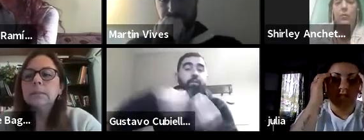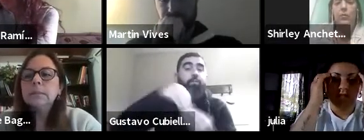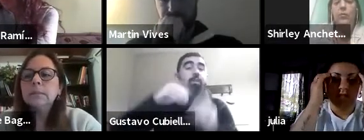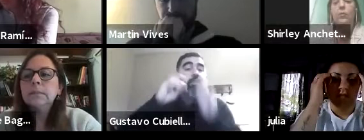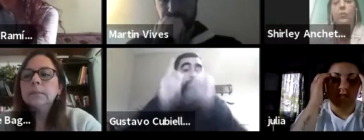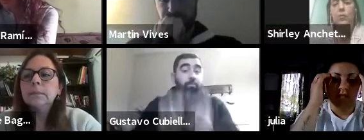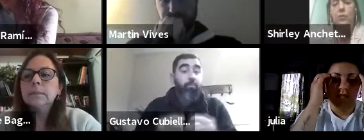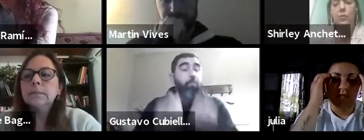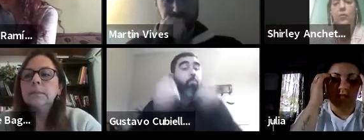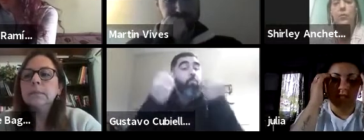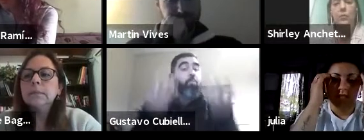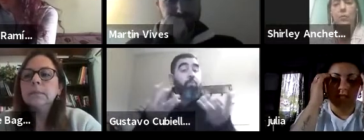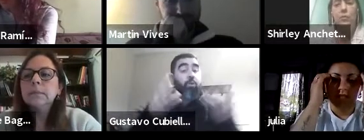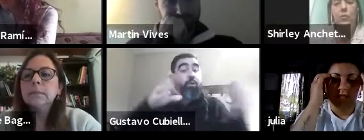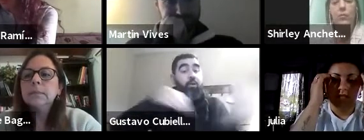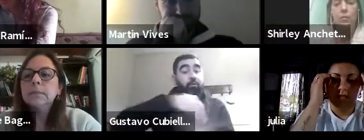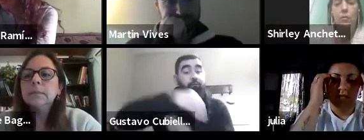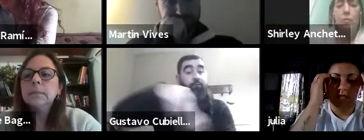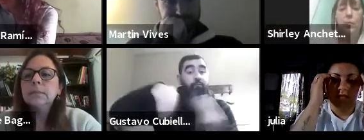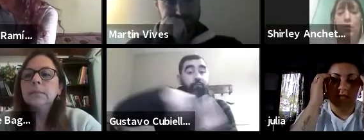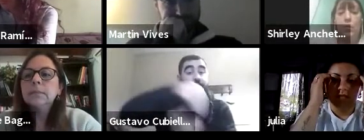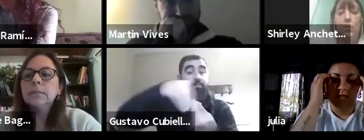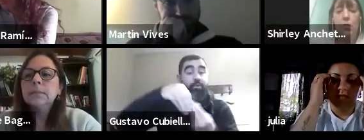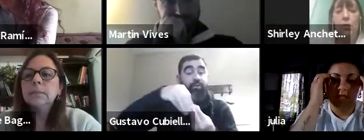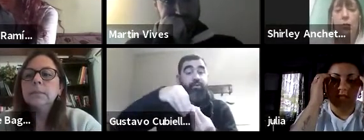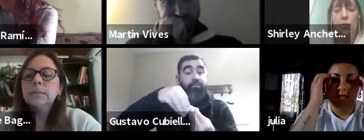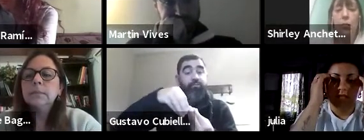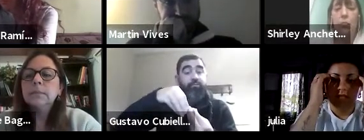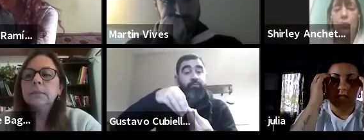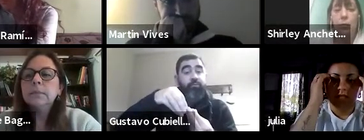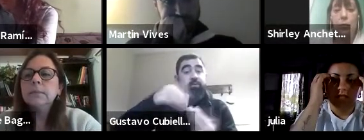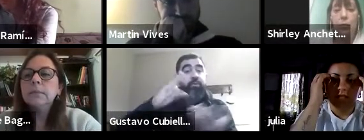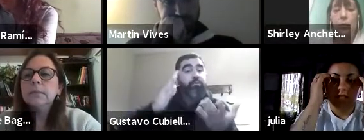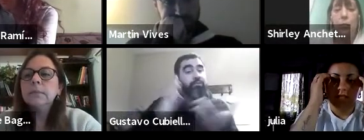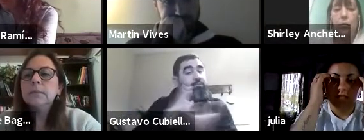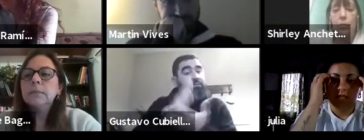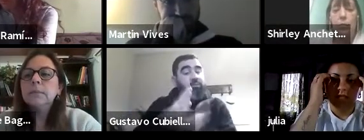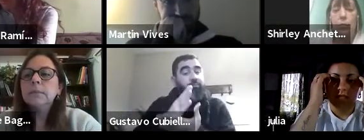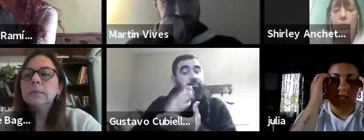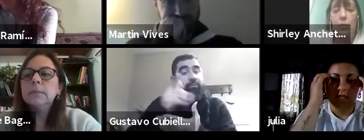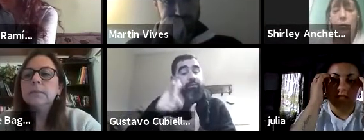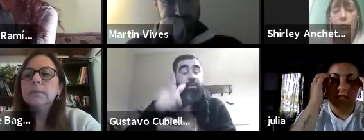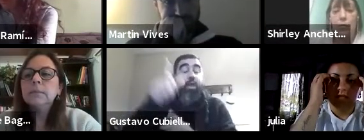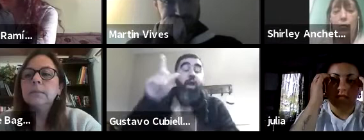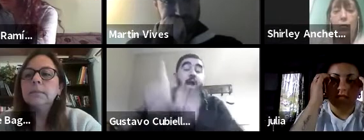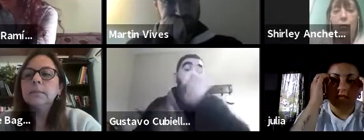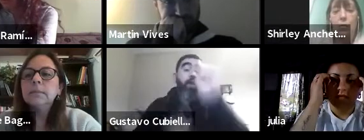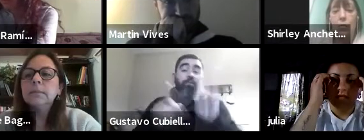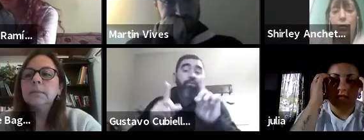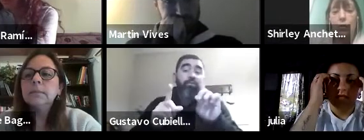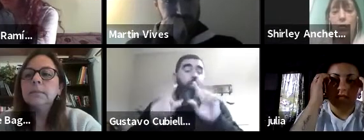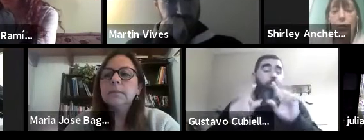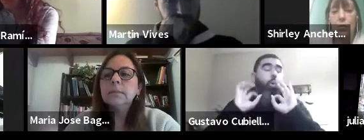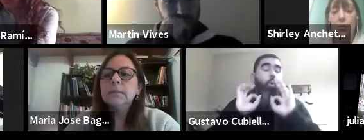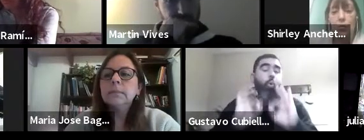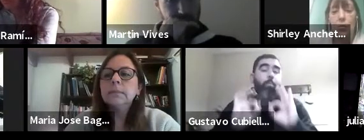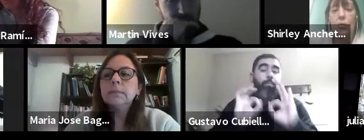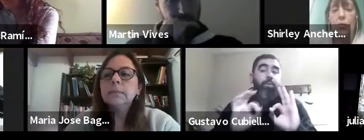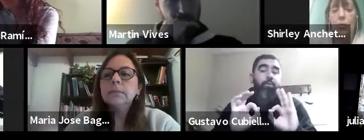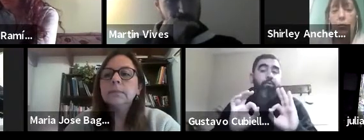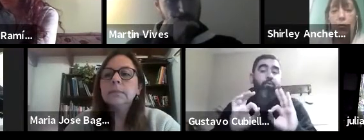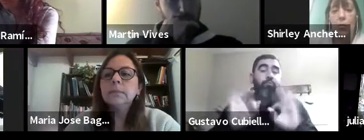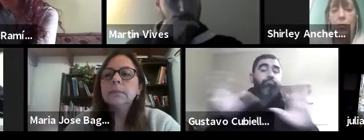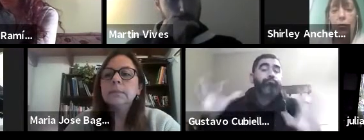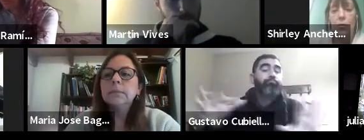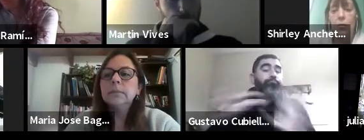Porque la familia en realidad es la que asume muchas veces en forma totalitaria, en vínculos